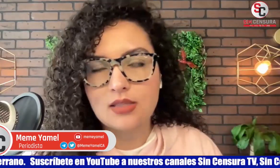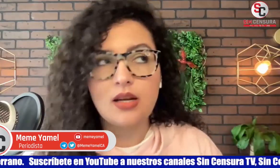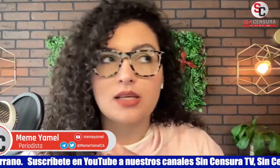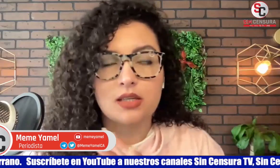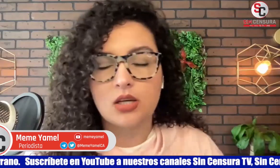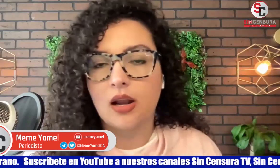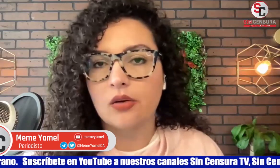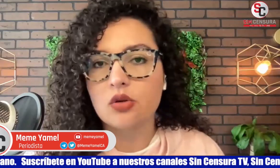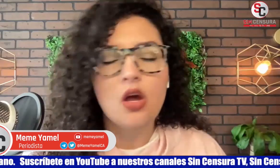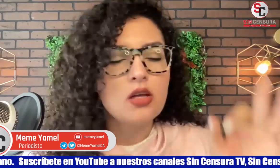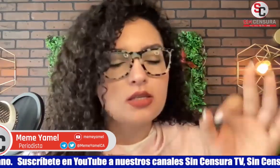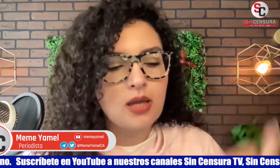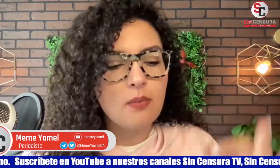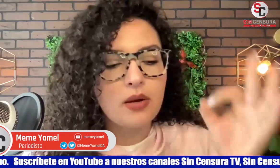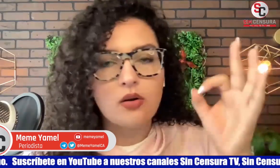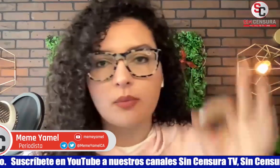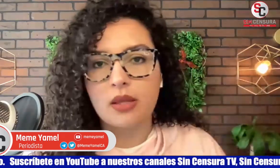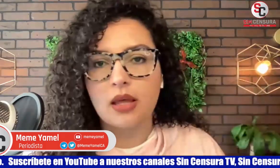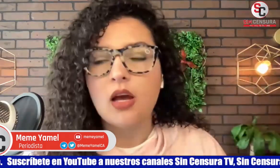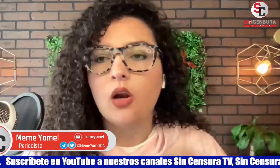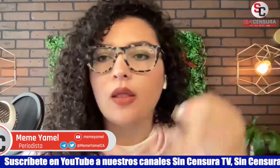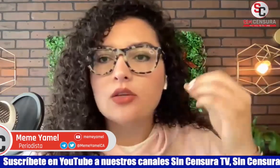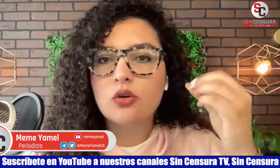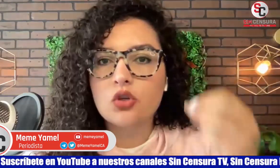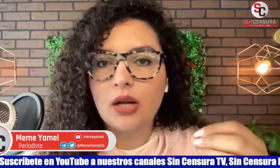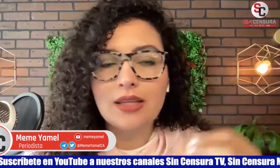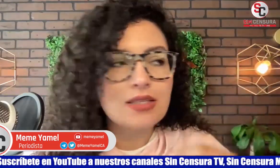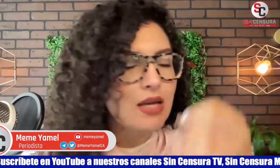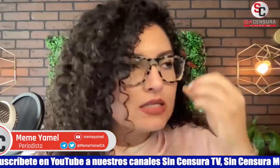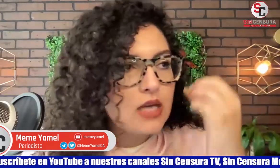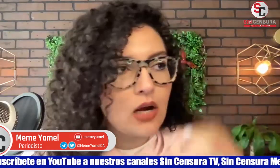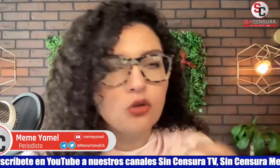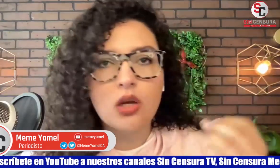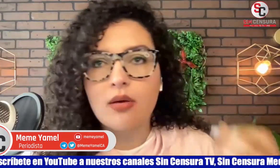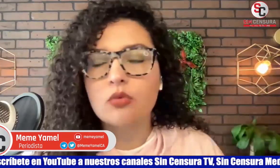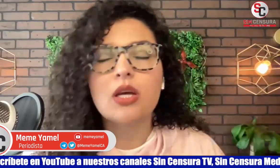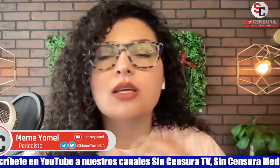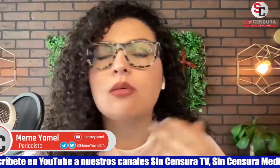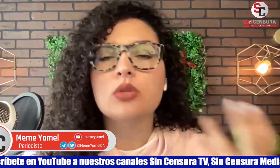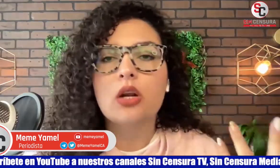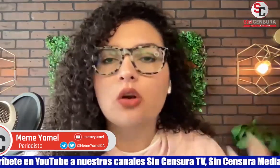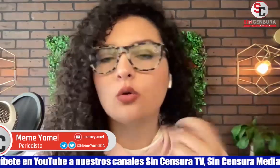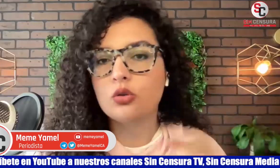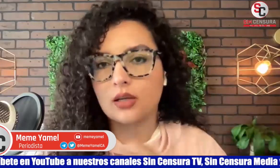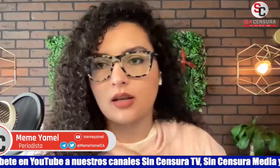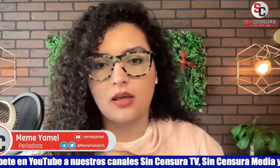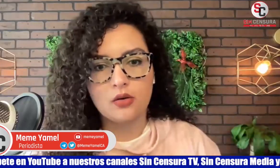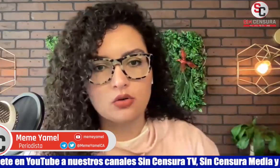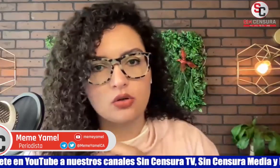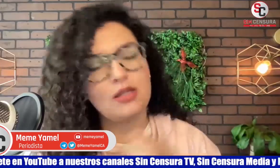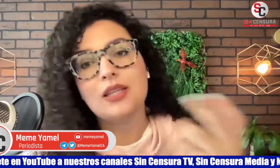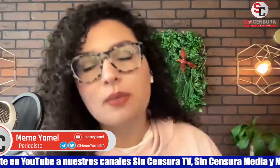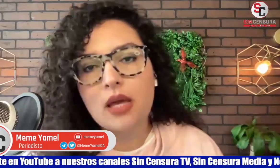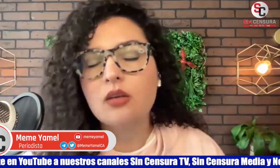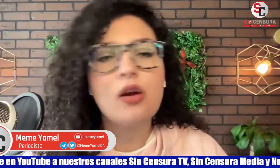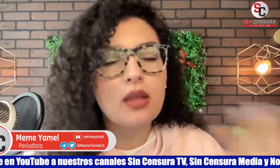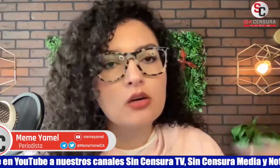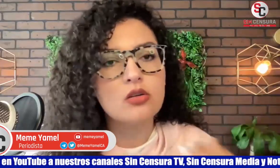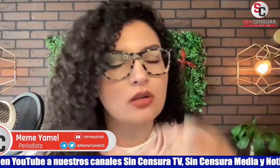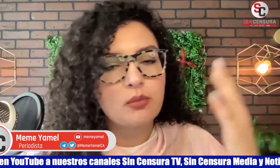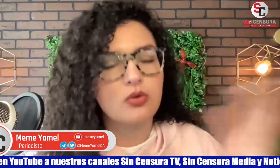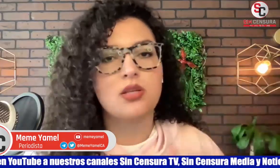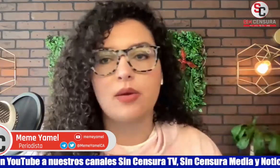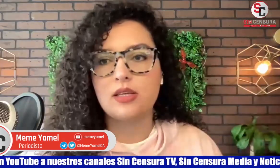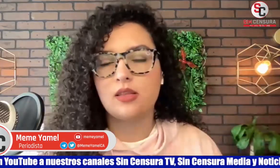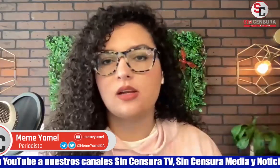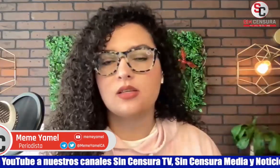que le hacen, hasta en chacaleos. Siempre lo repite. Lo de las corcholatas ya lo sabemos, ya sabemos que no le gusta que le digan corcholata. Está bien, no le digan